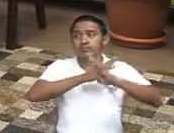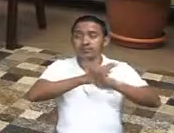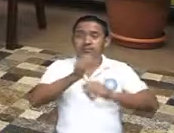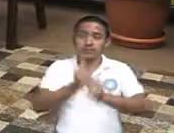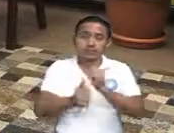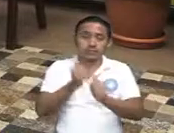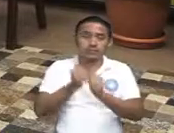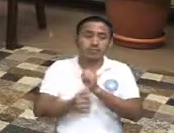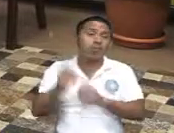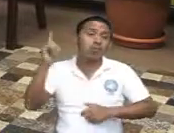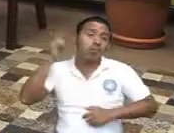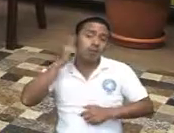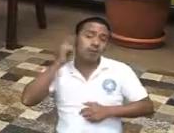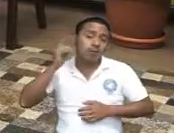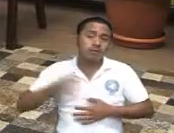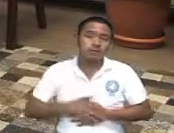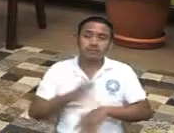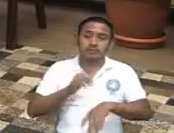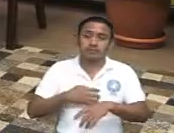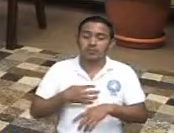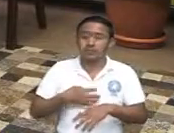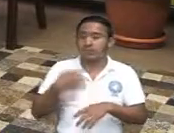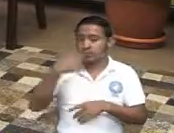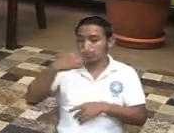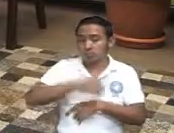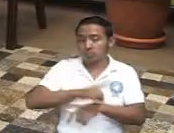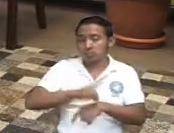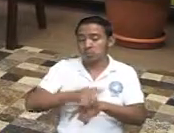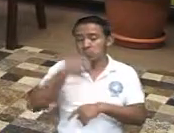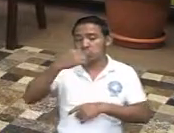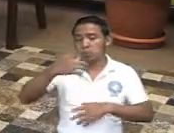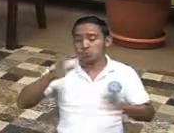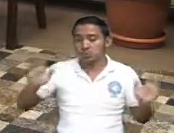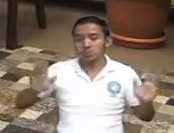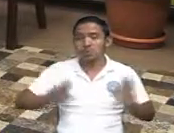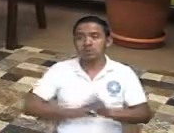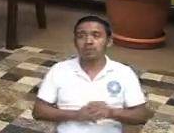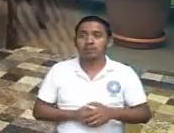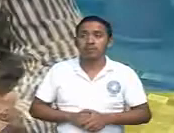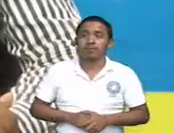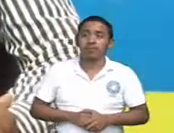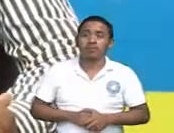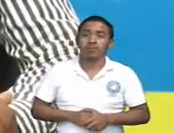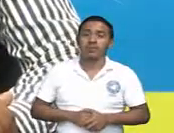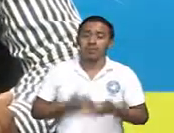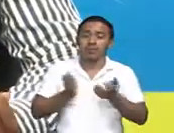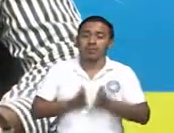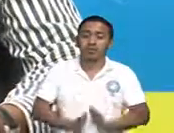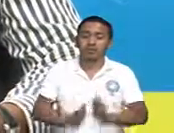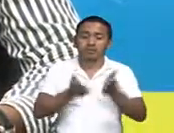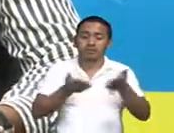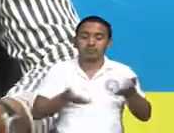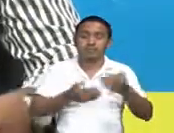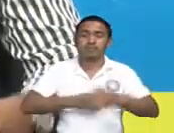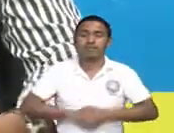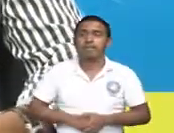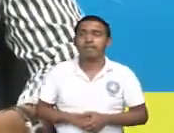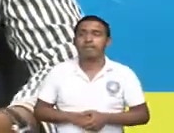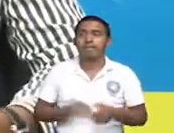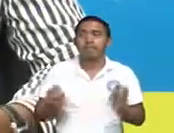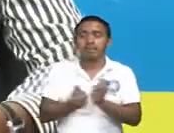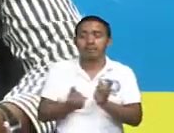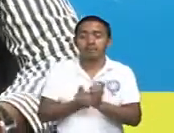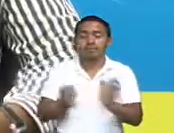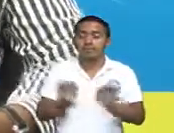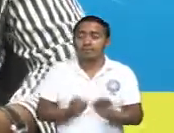cumplir con la hora de sol que se le recomienda el médico a la madre con el momento del niño cuando nada y es muy importante este